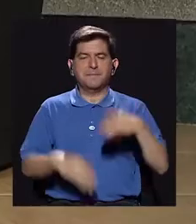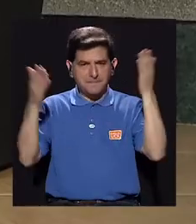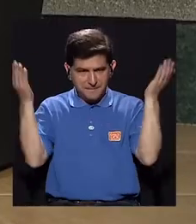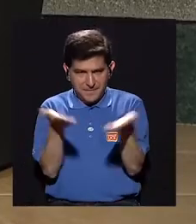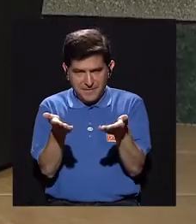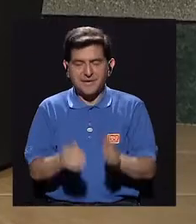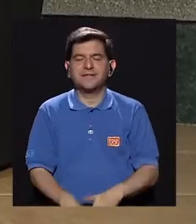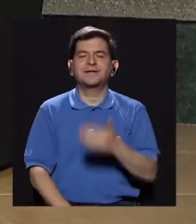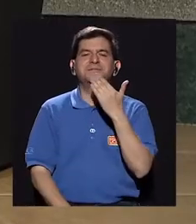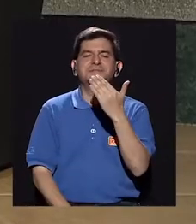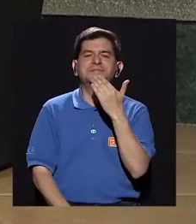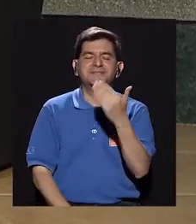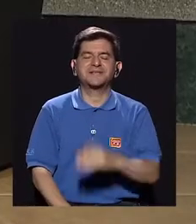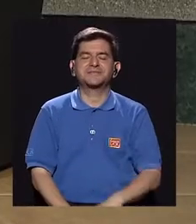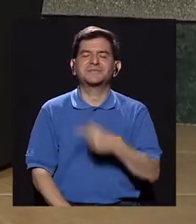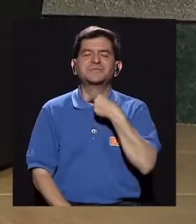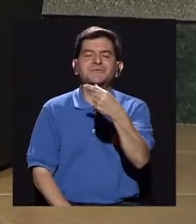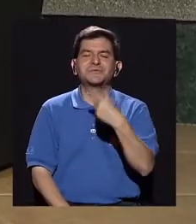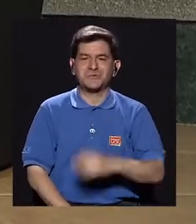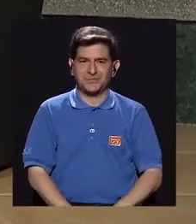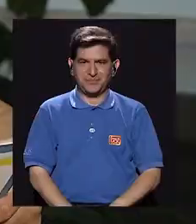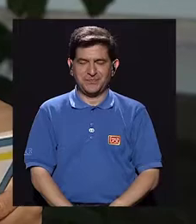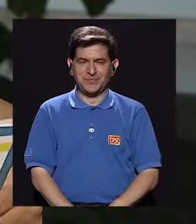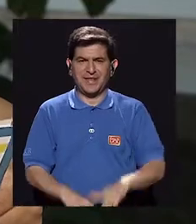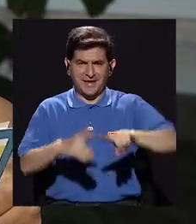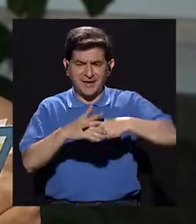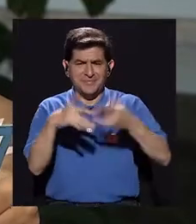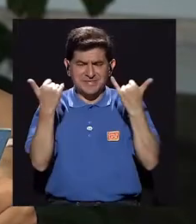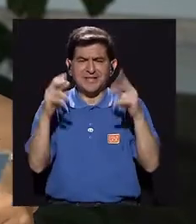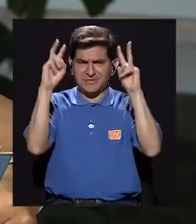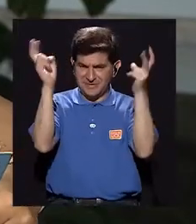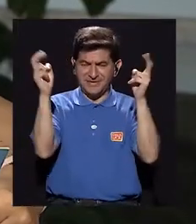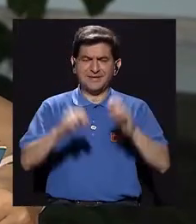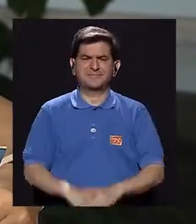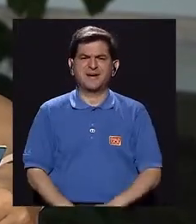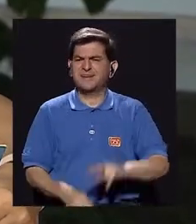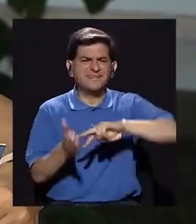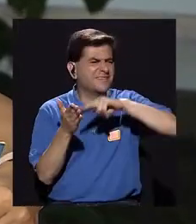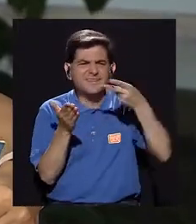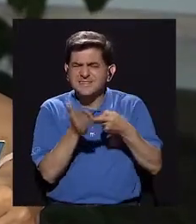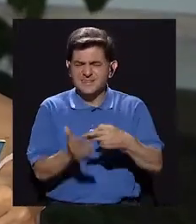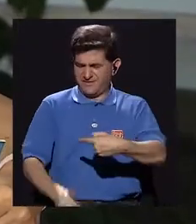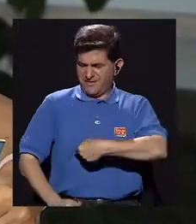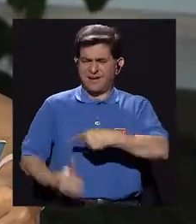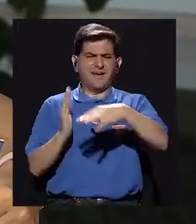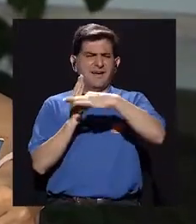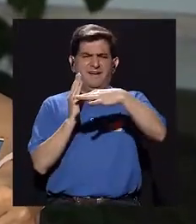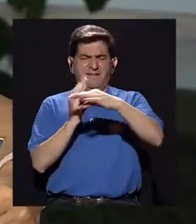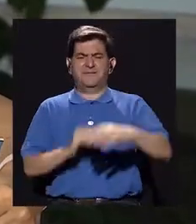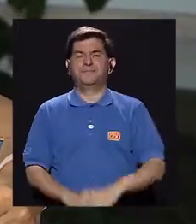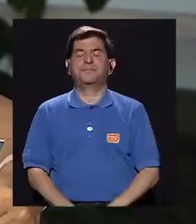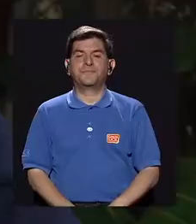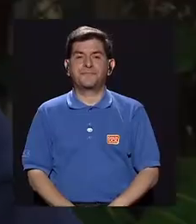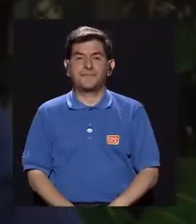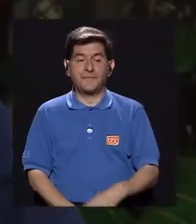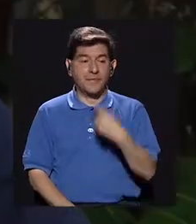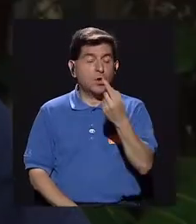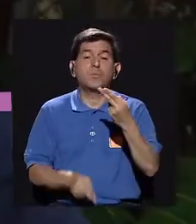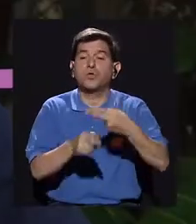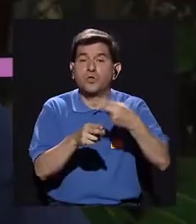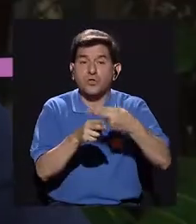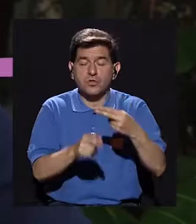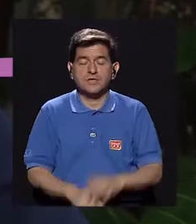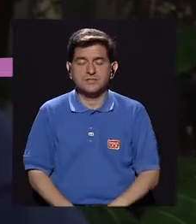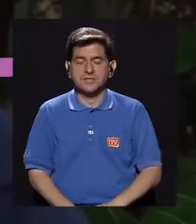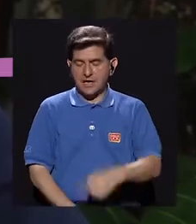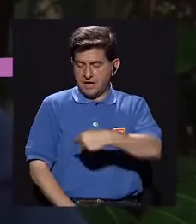Peralta. Bienvenida, doctora. Muchas gracias, mucho gusto. Y bueno, entremos en materia de una vez. ¿Qué es el hígado graso? Bueno, como